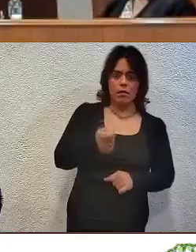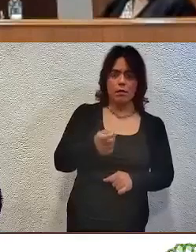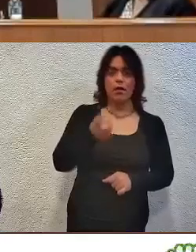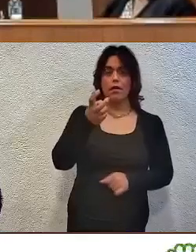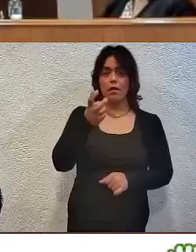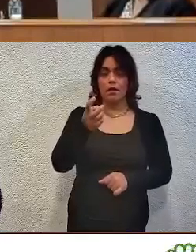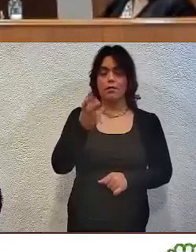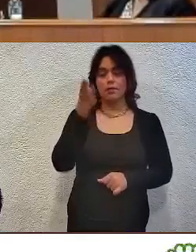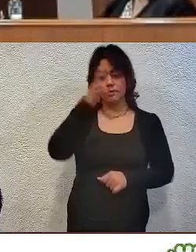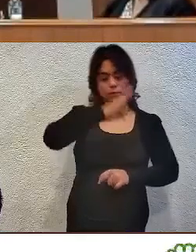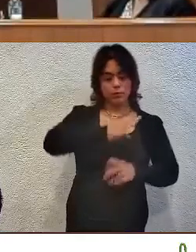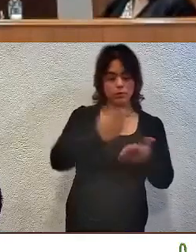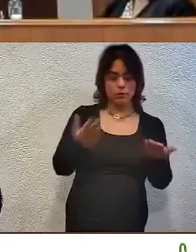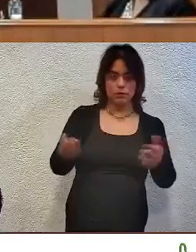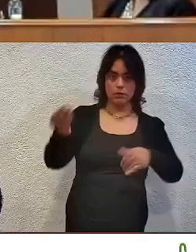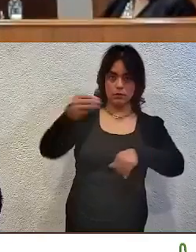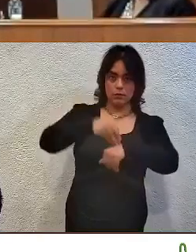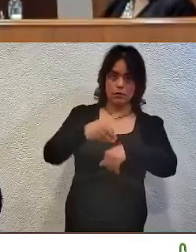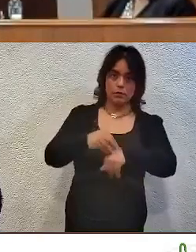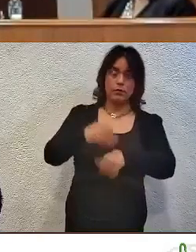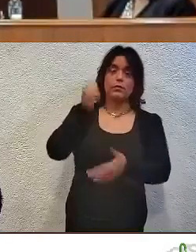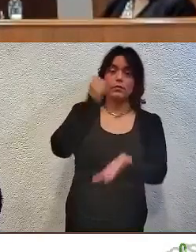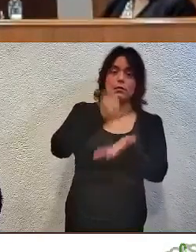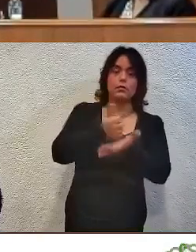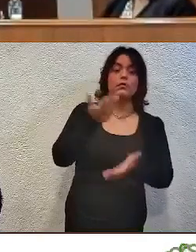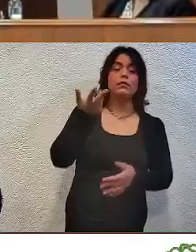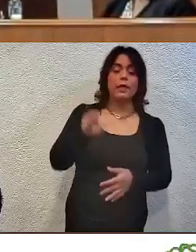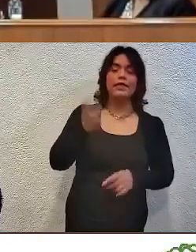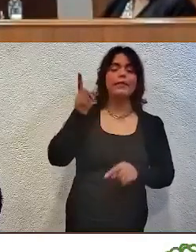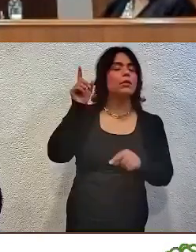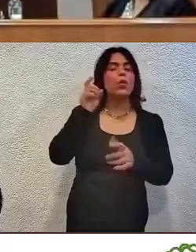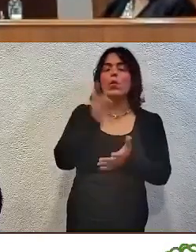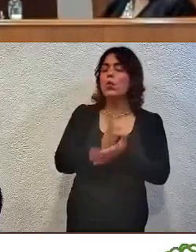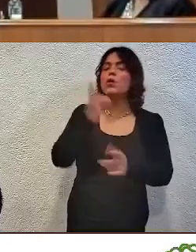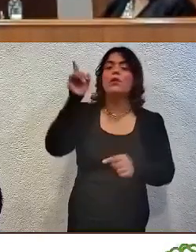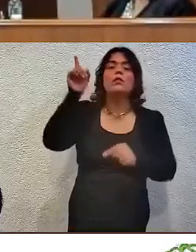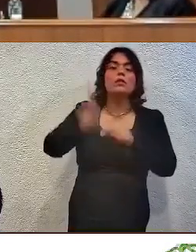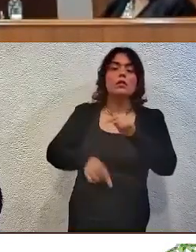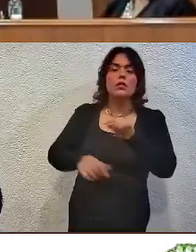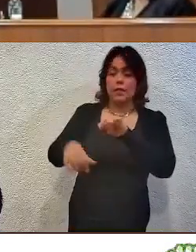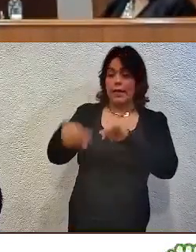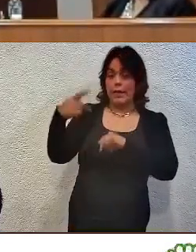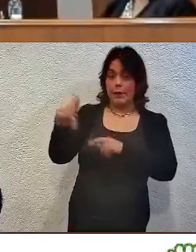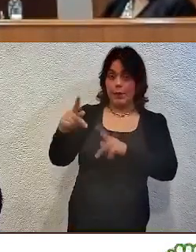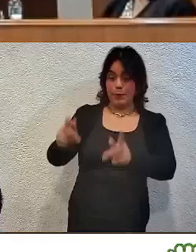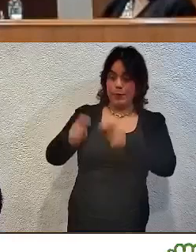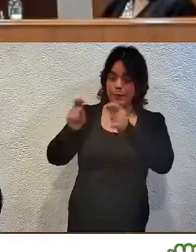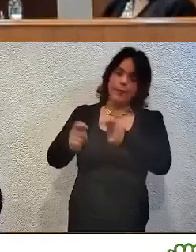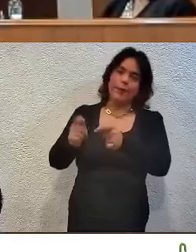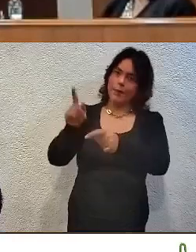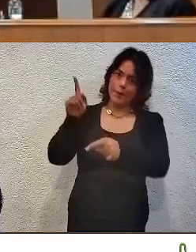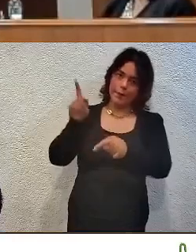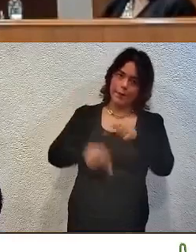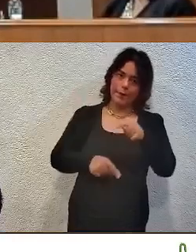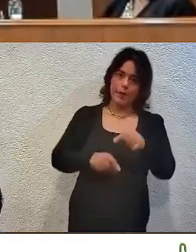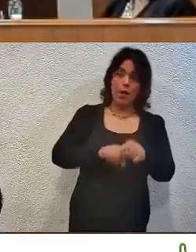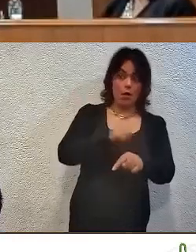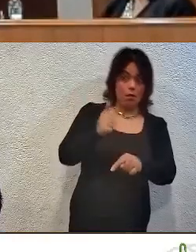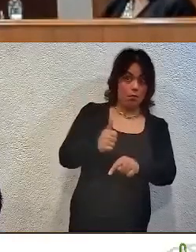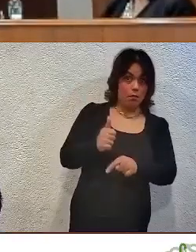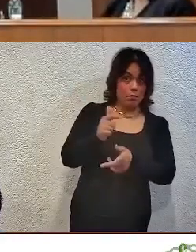procedimiento instaurado es únicamente la remoción del cargo, sin que se encuentren expresamente otras consecuencias